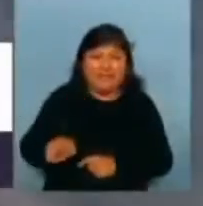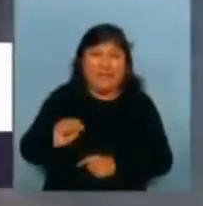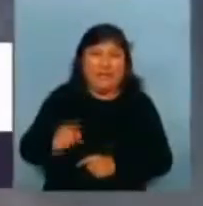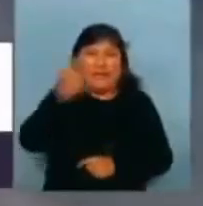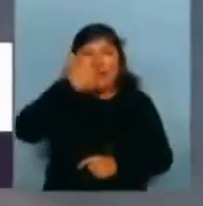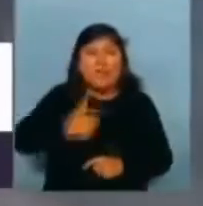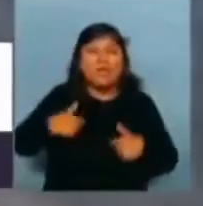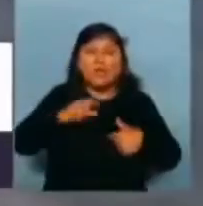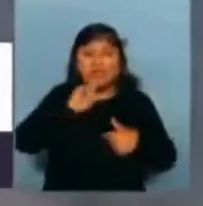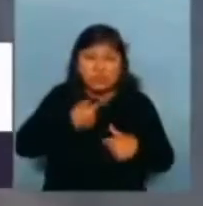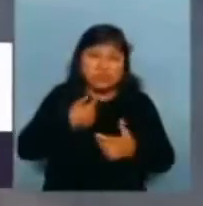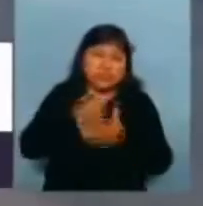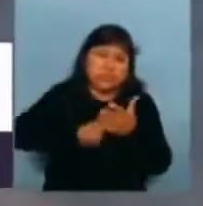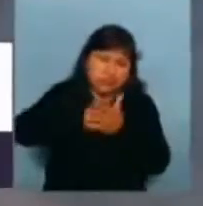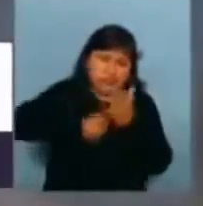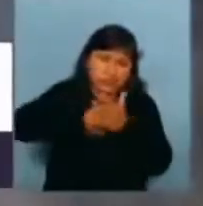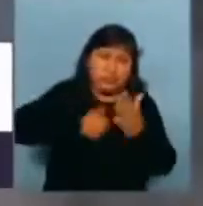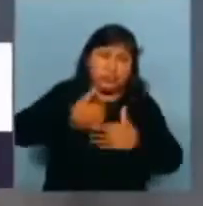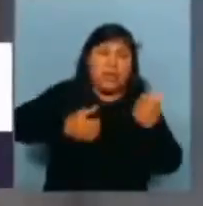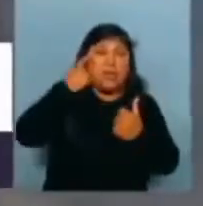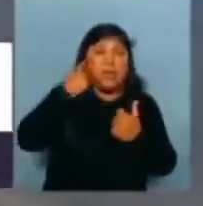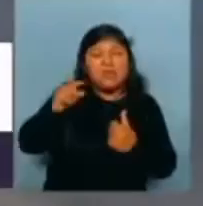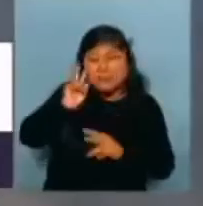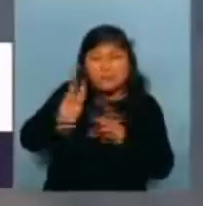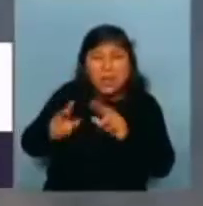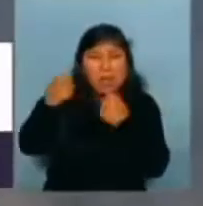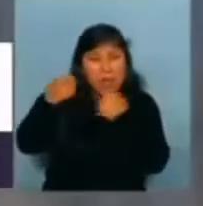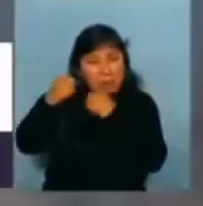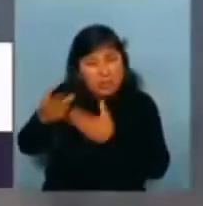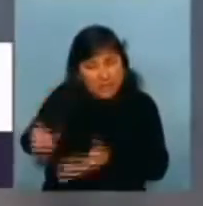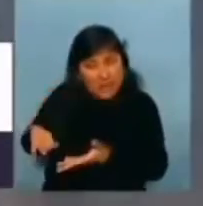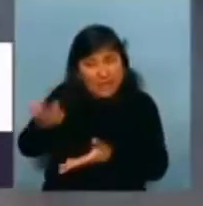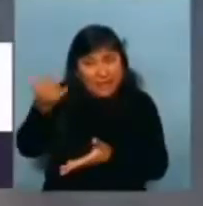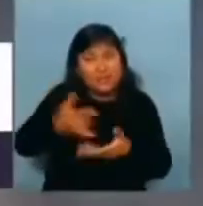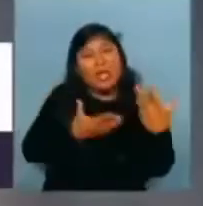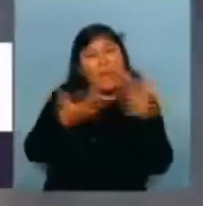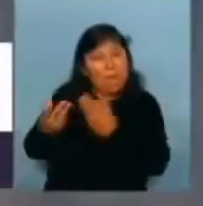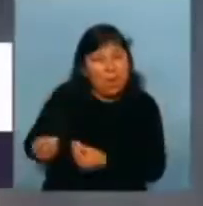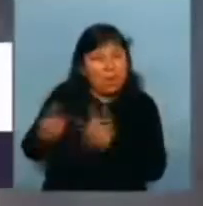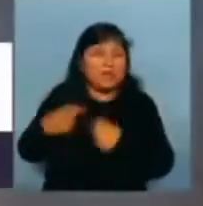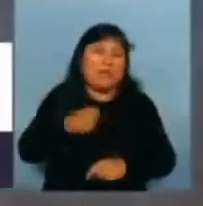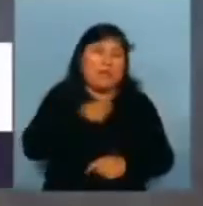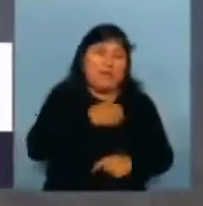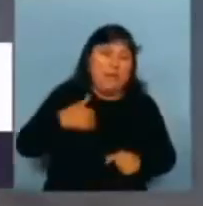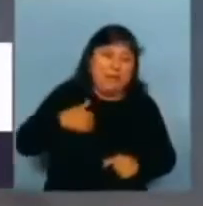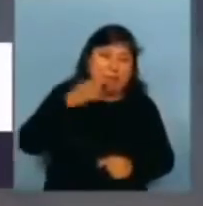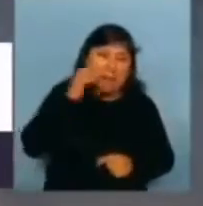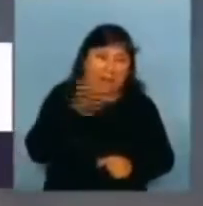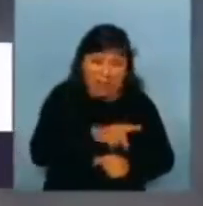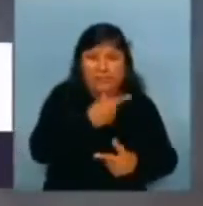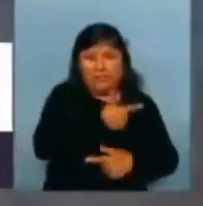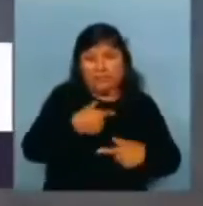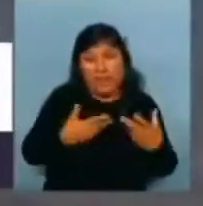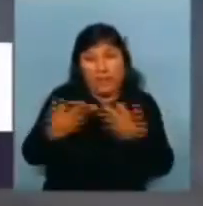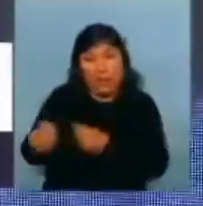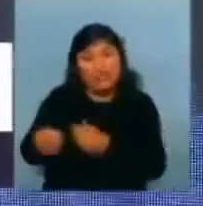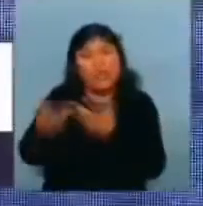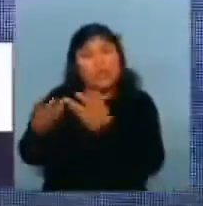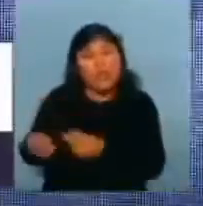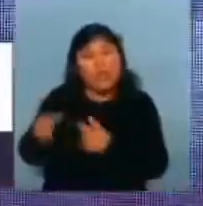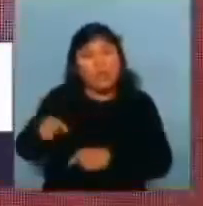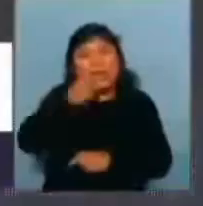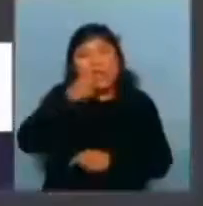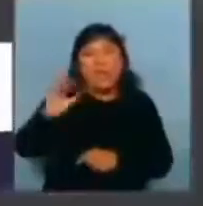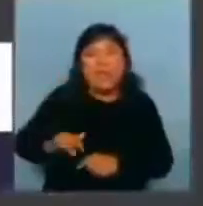por eso es bueno acompañar al deportista, acompañar desde la casa, desde el papá, desde la mamá, que apoye lo que el niño,